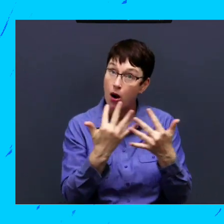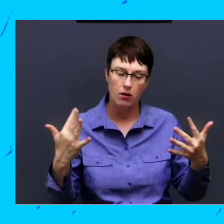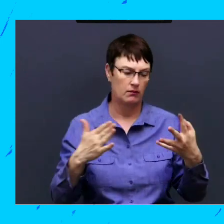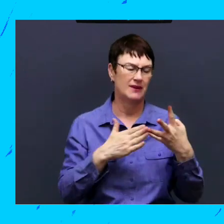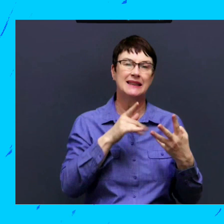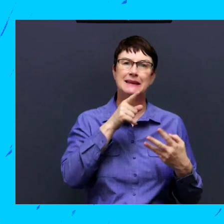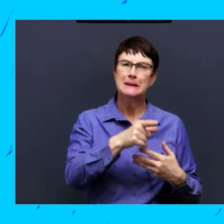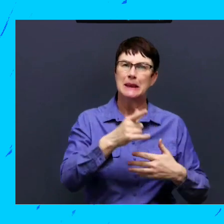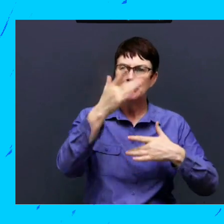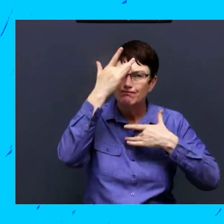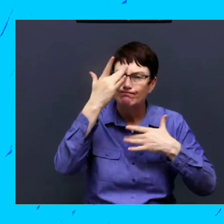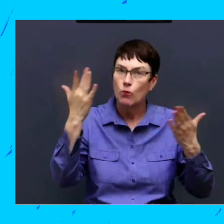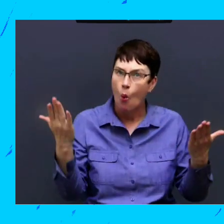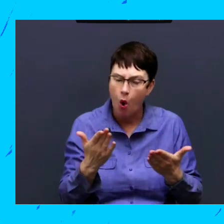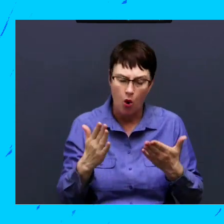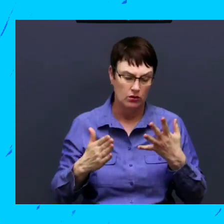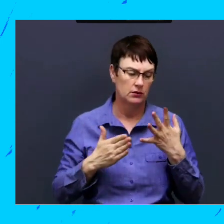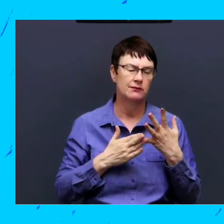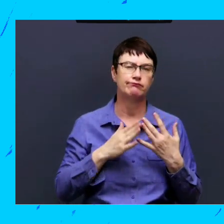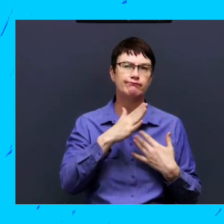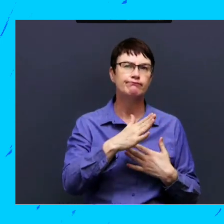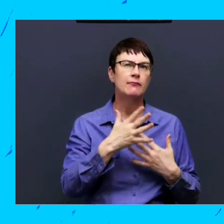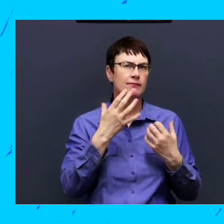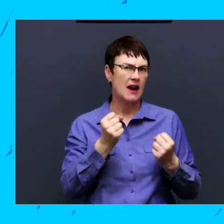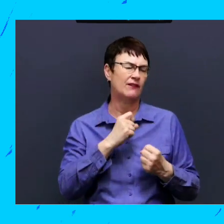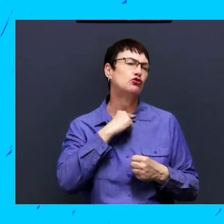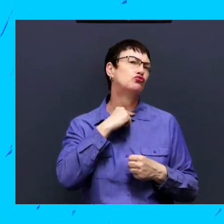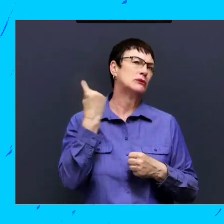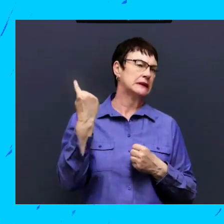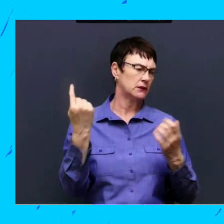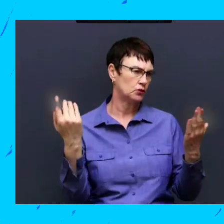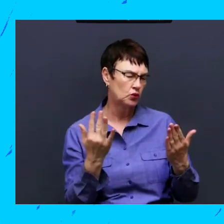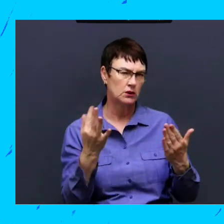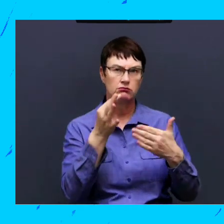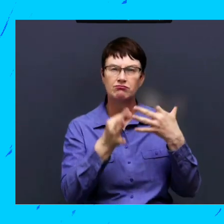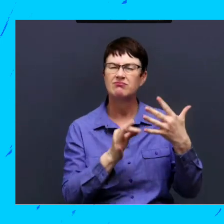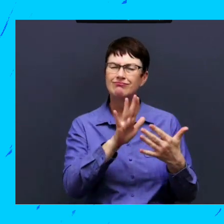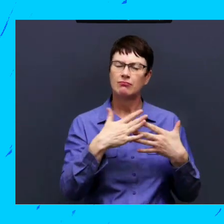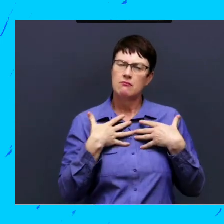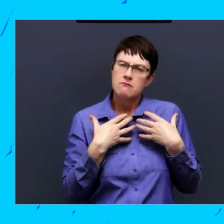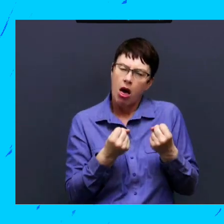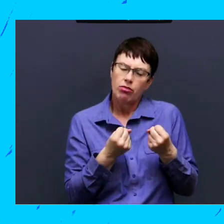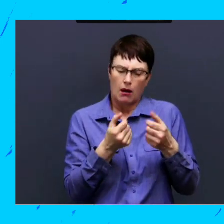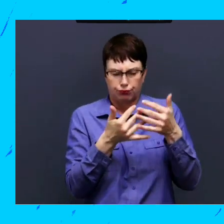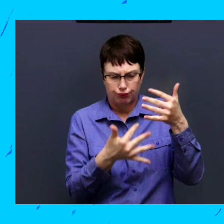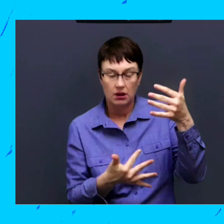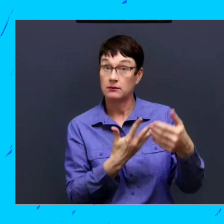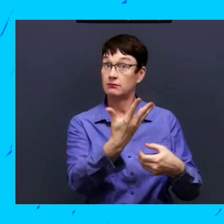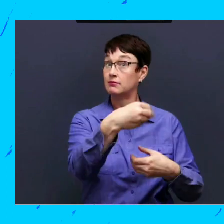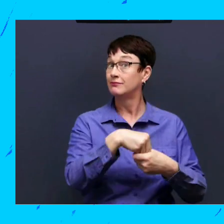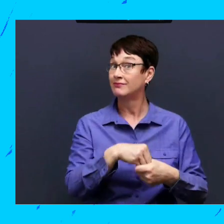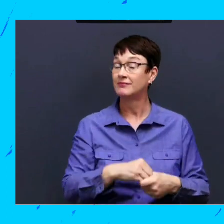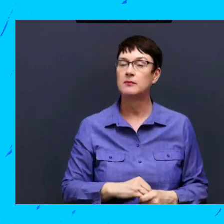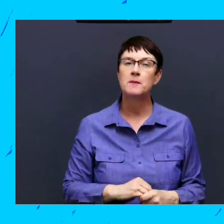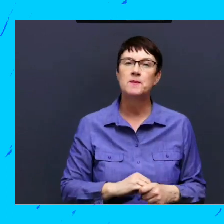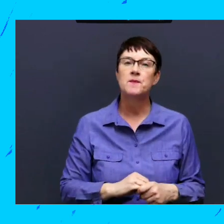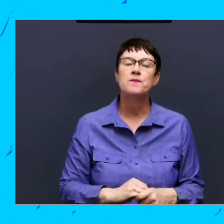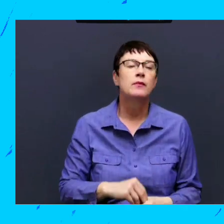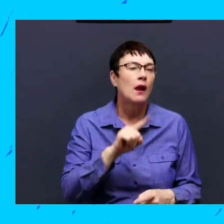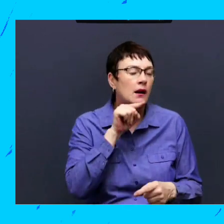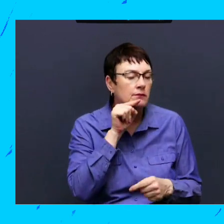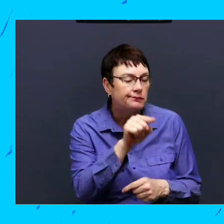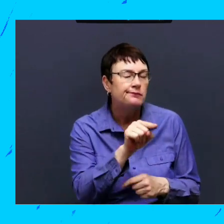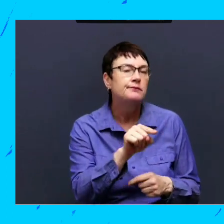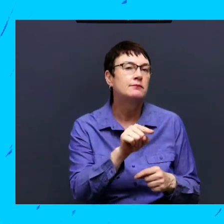riesgo y factores de protección y determinantes de su salud y bienestar. También presenta los desarrollos